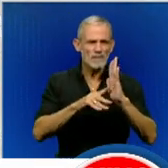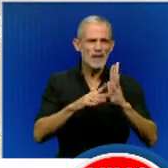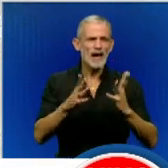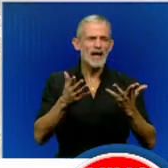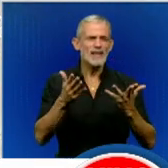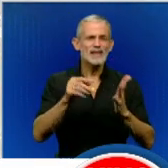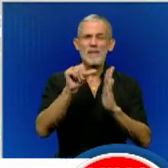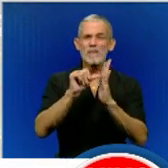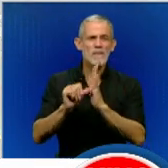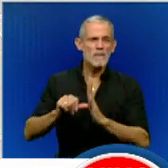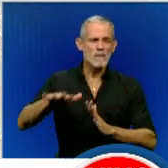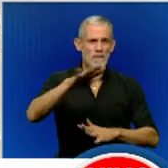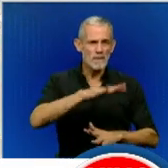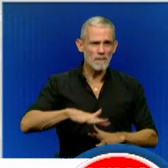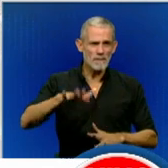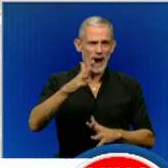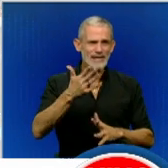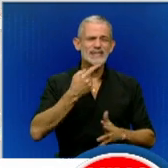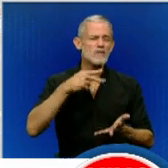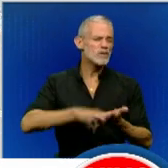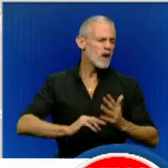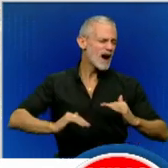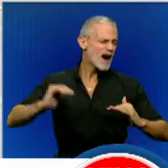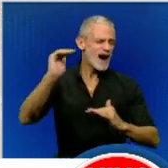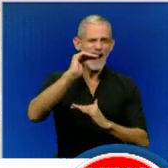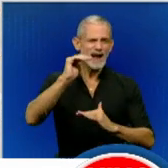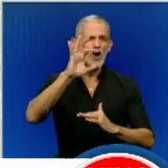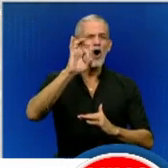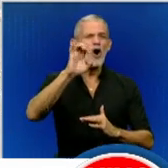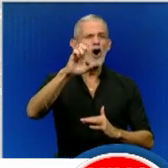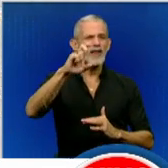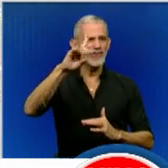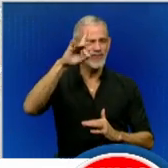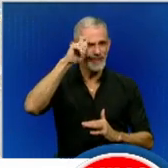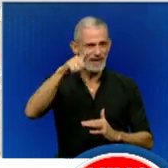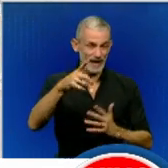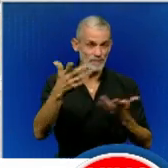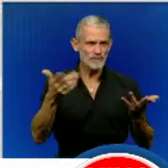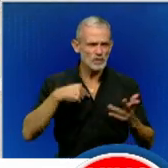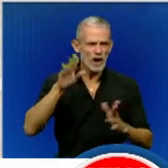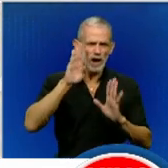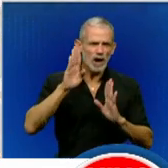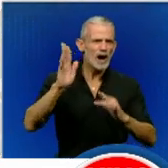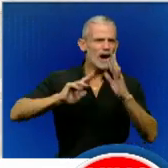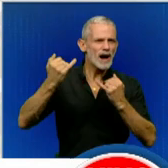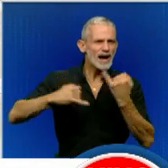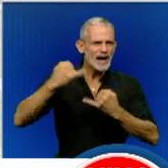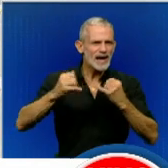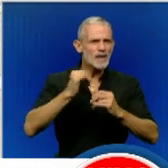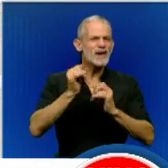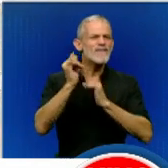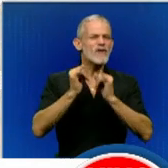del ranking de altos impuestos de todo el ok de cuando yo escuché al miembro informante decir